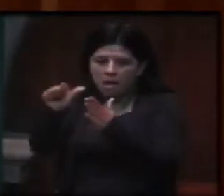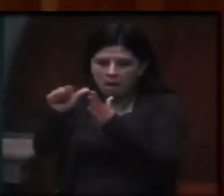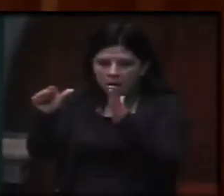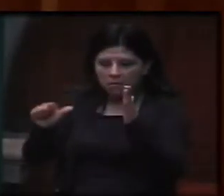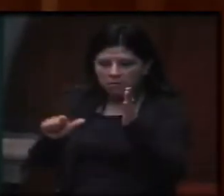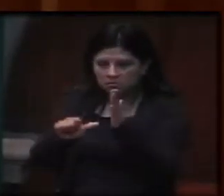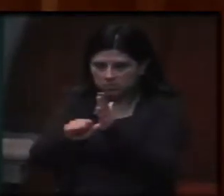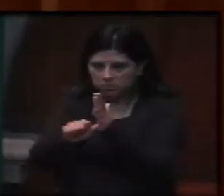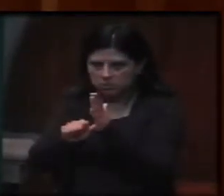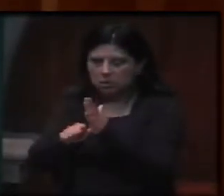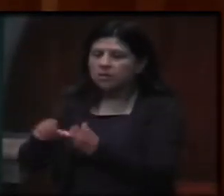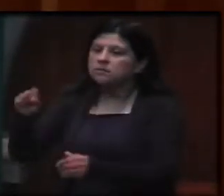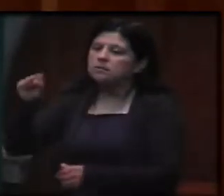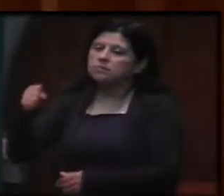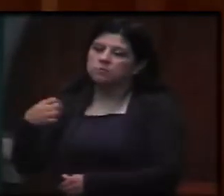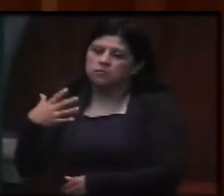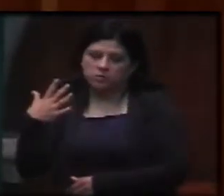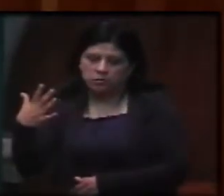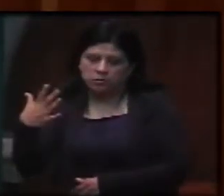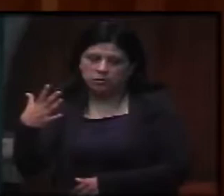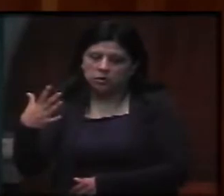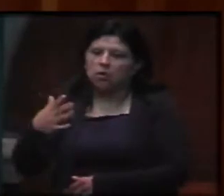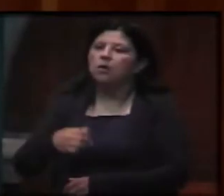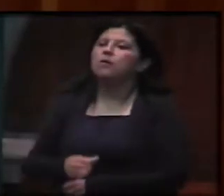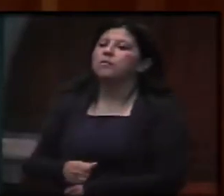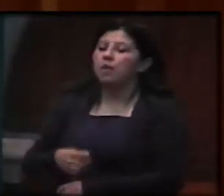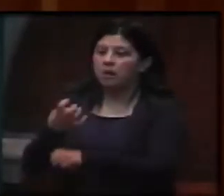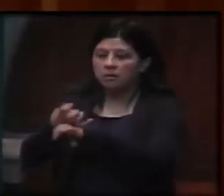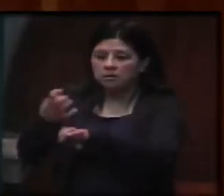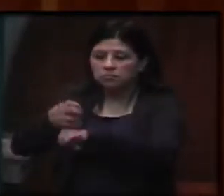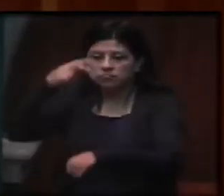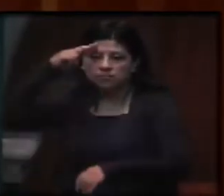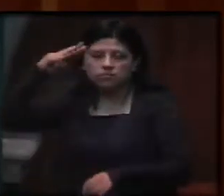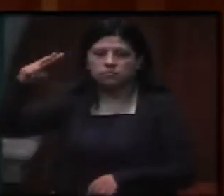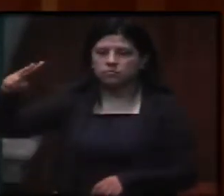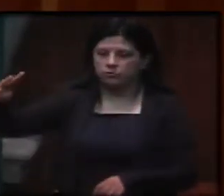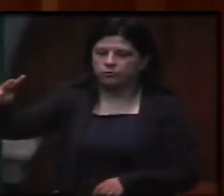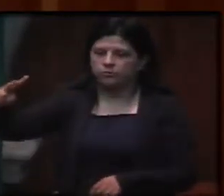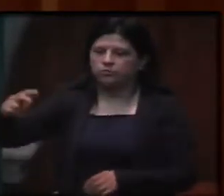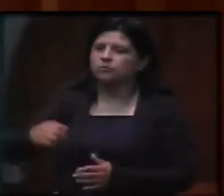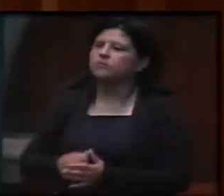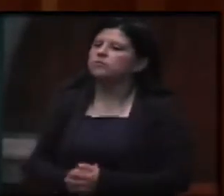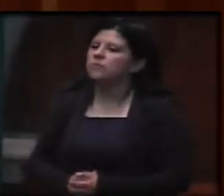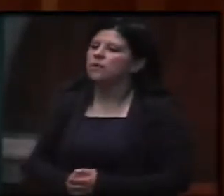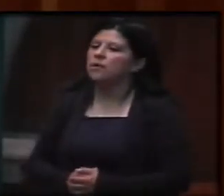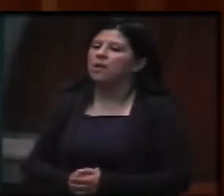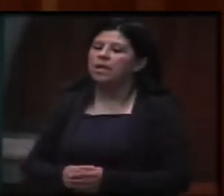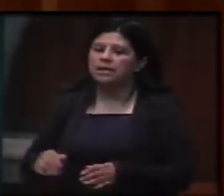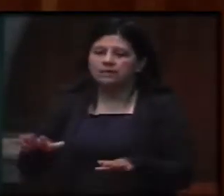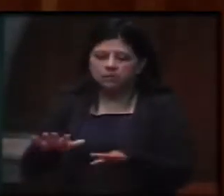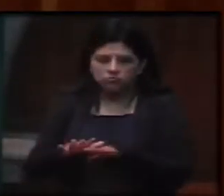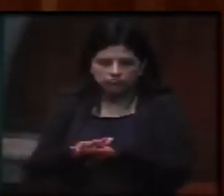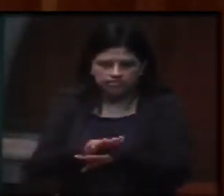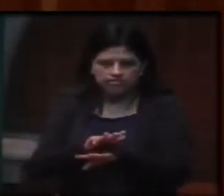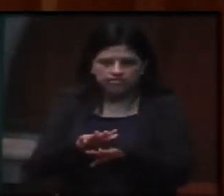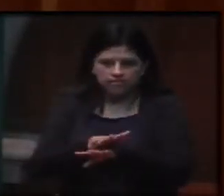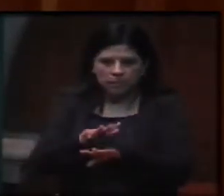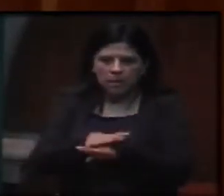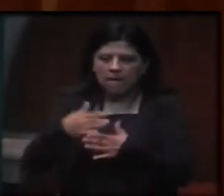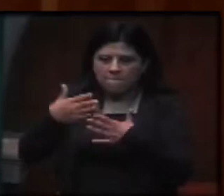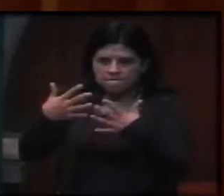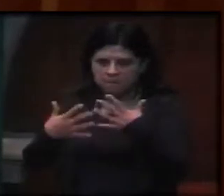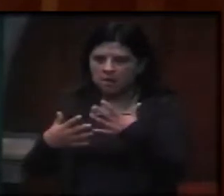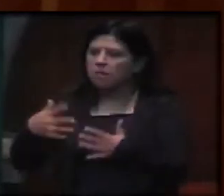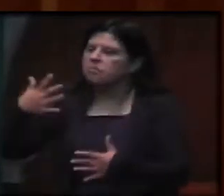del Poder Legislativo del Estado Libre y Soberano de México y se reforma fracción 10 al